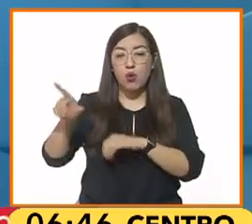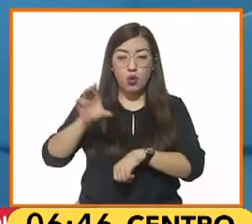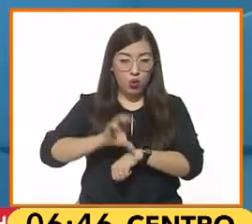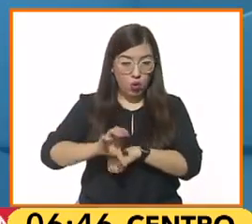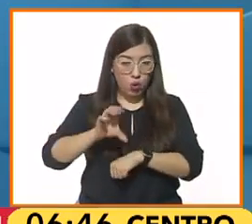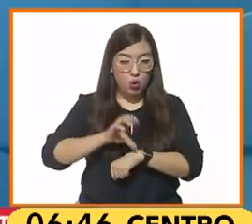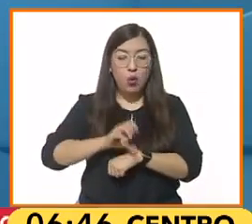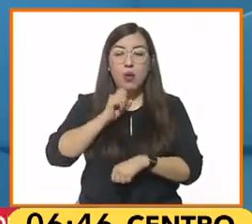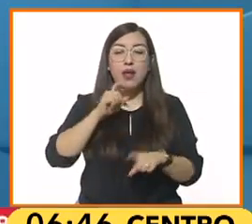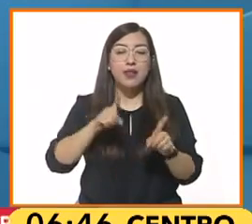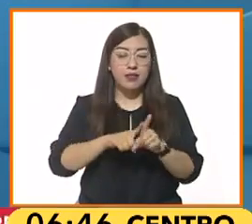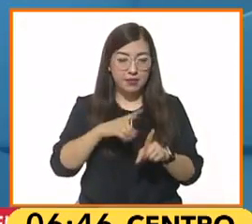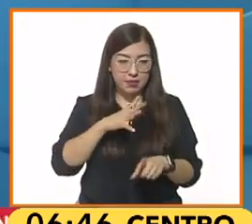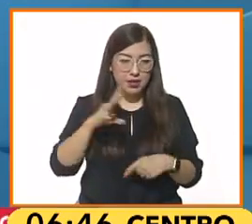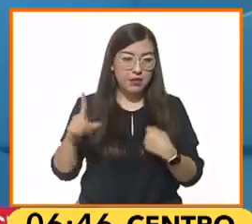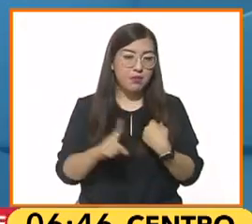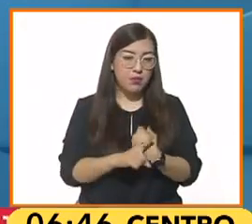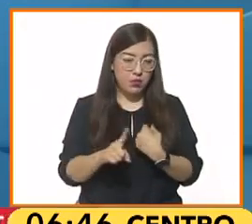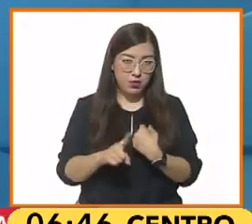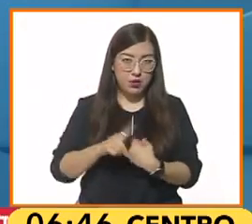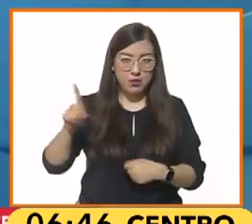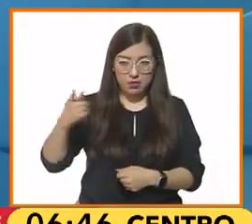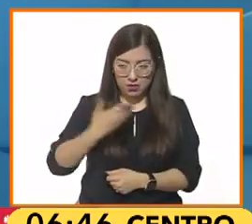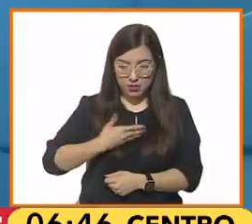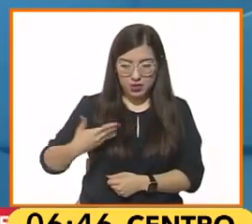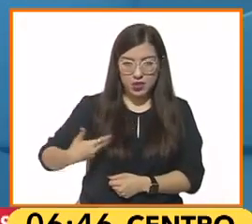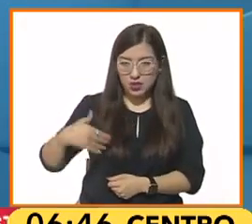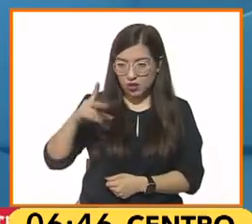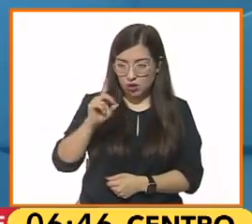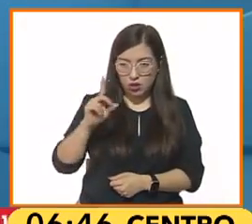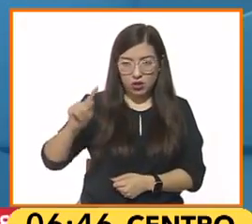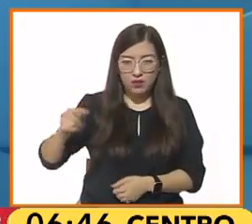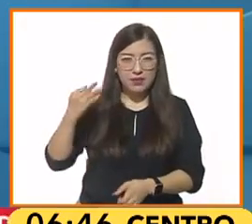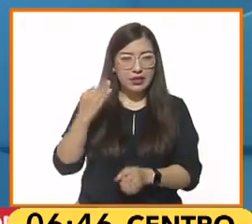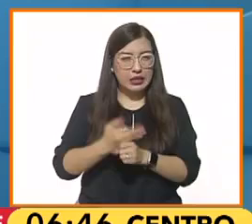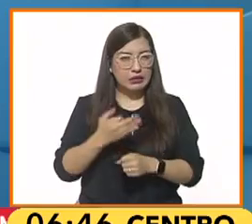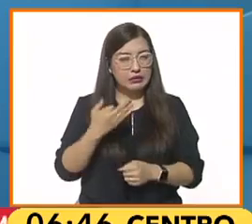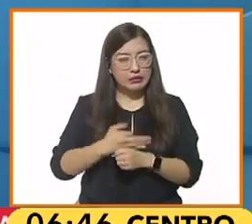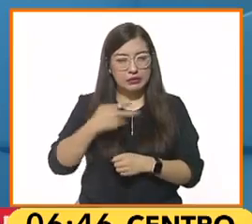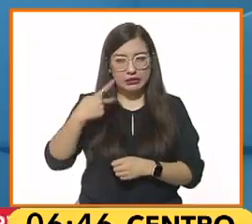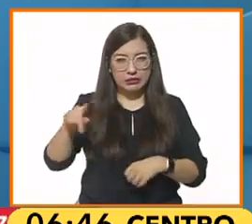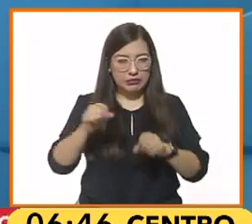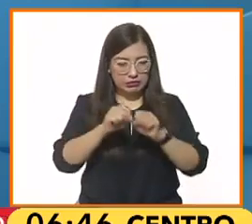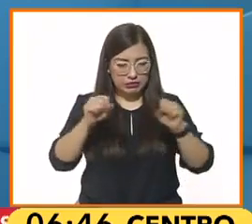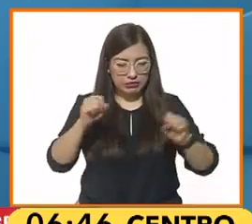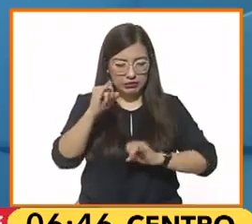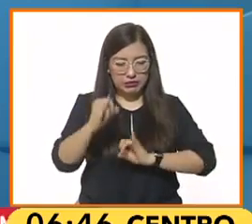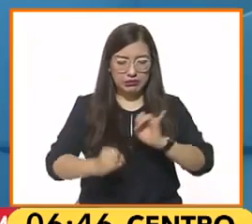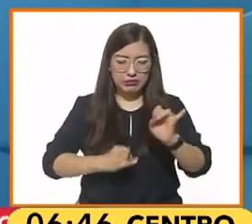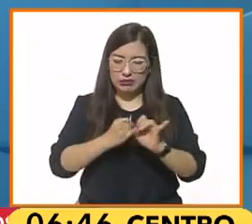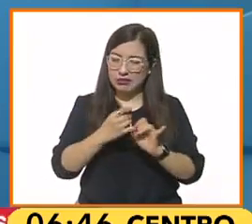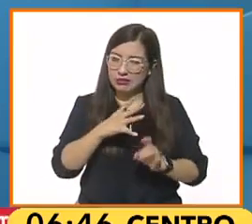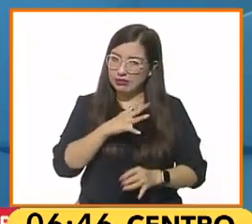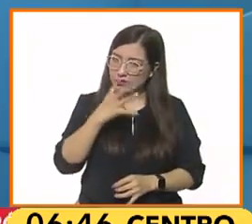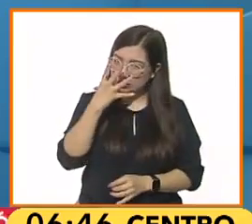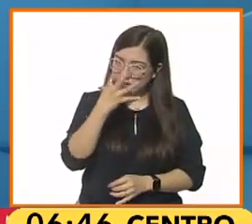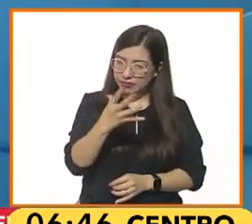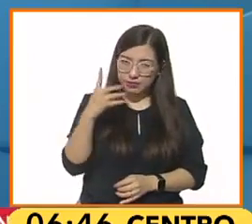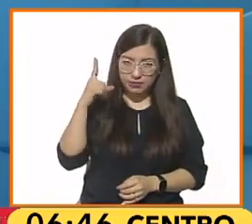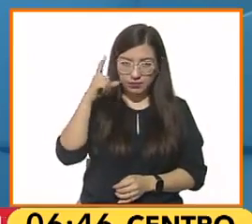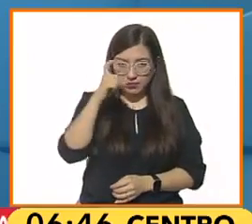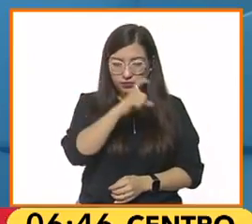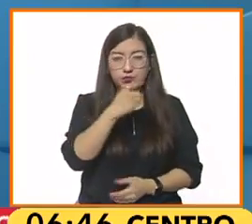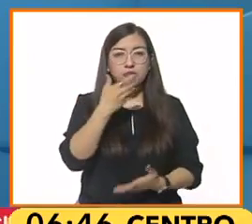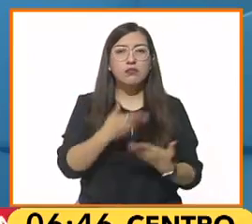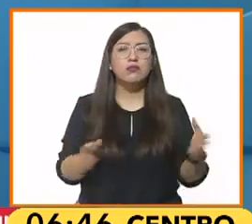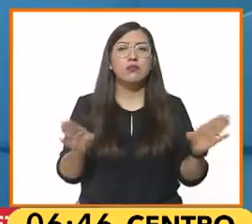han tenido problemas con Donald Trump. Estamos en un momento muy serio del sistema internacional y lo único que nos puede salvar es pues este